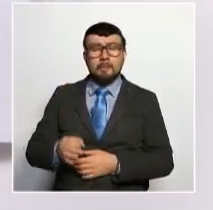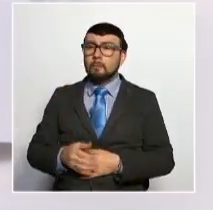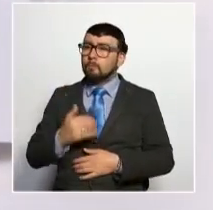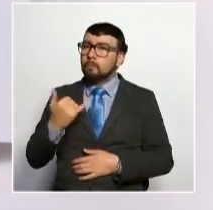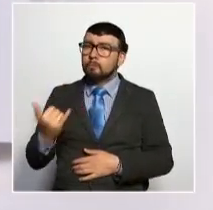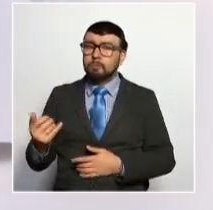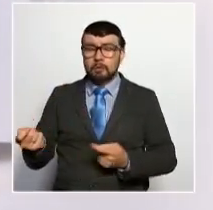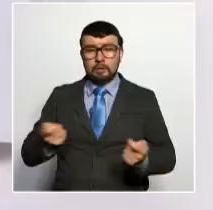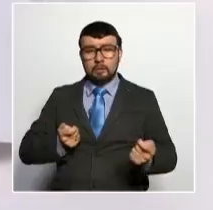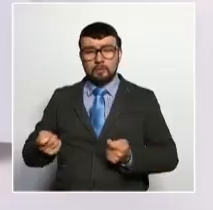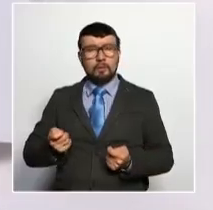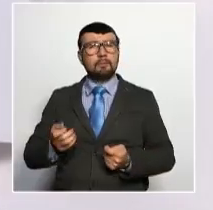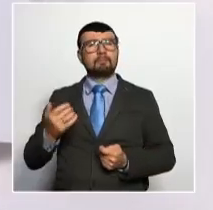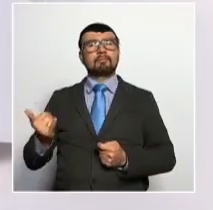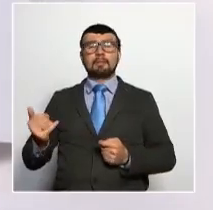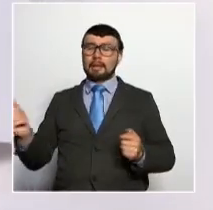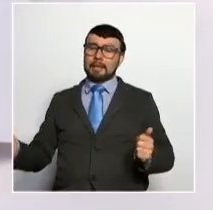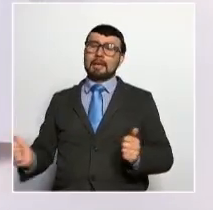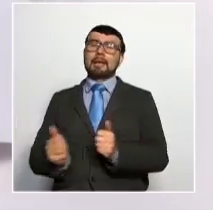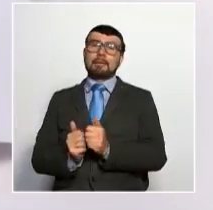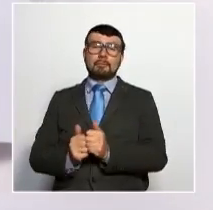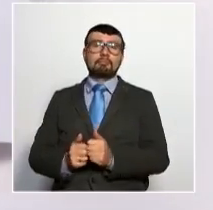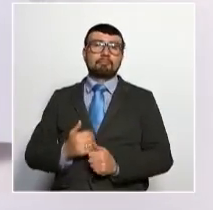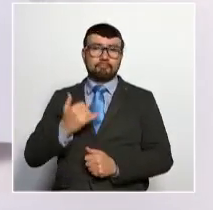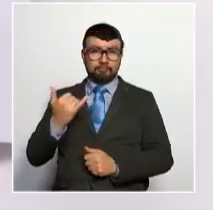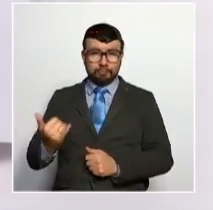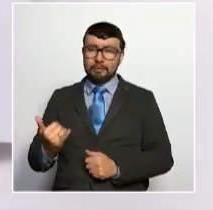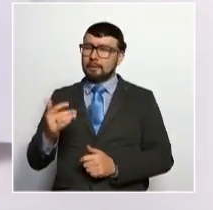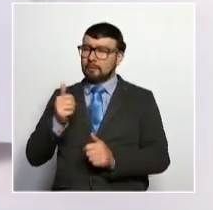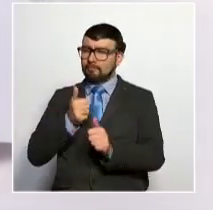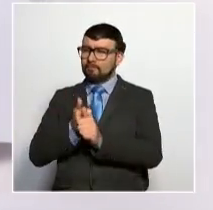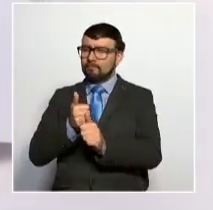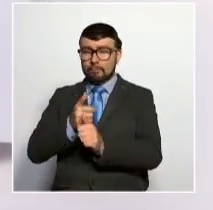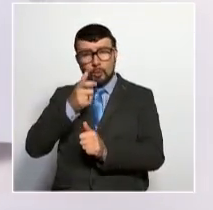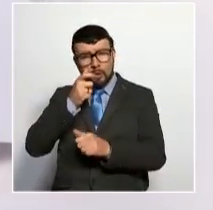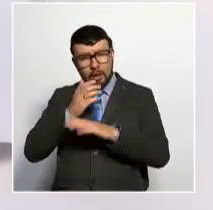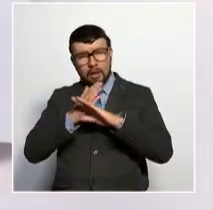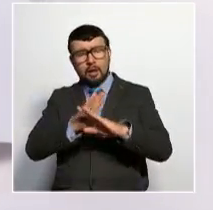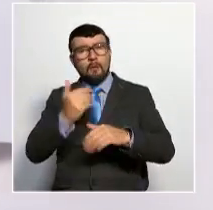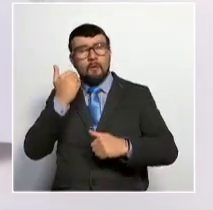ginecóloga o ginecólogos haciendo este acompañamiento para hacer prevención.